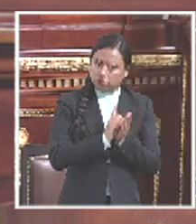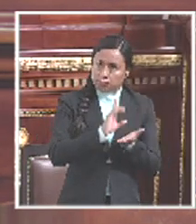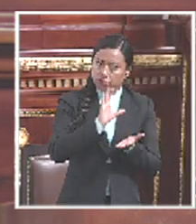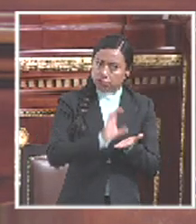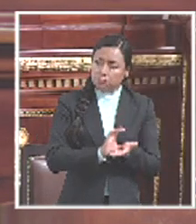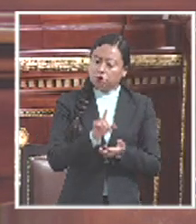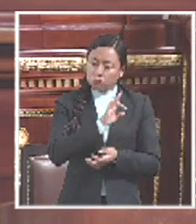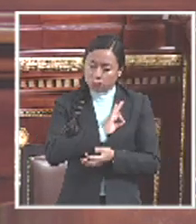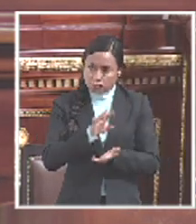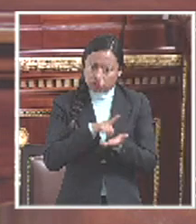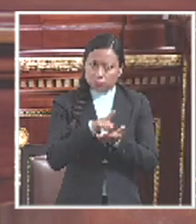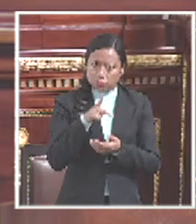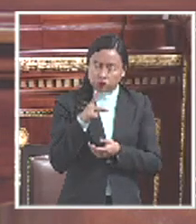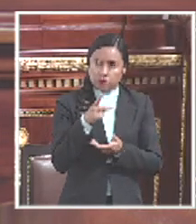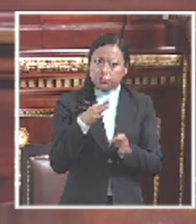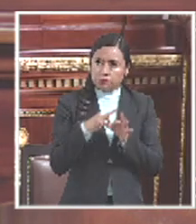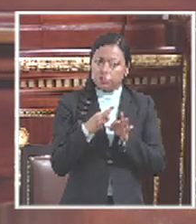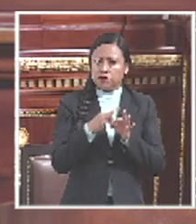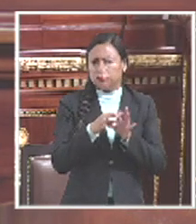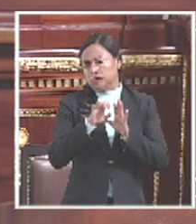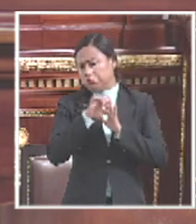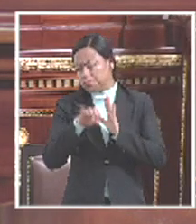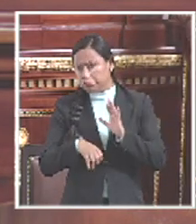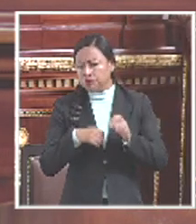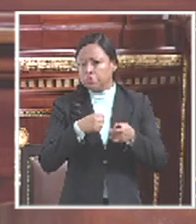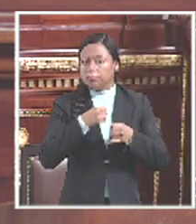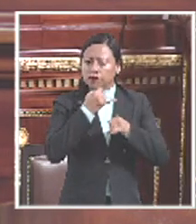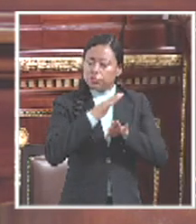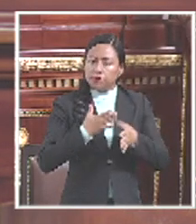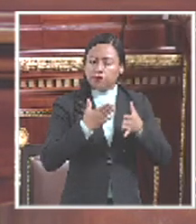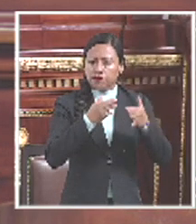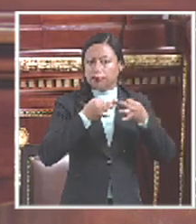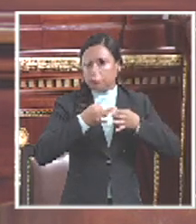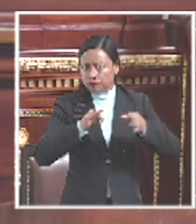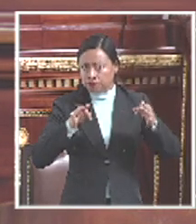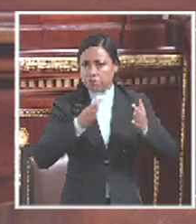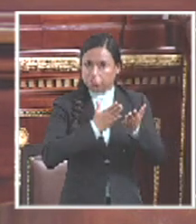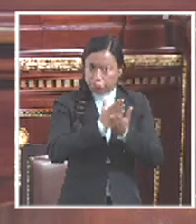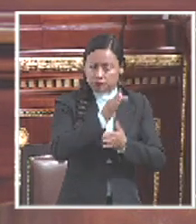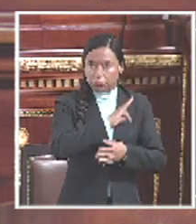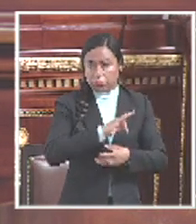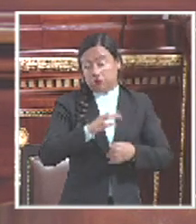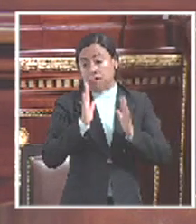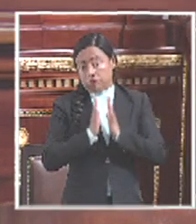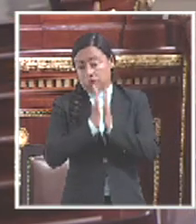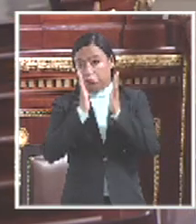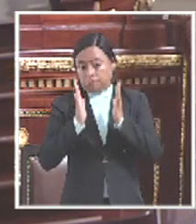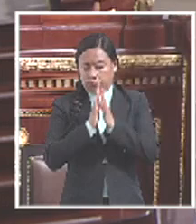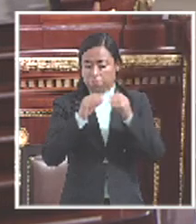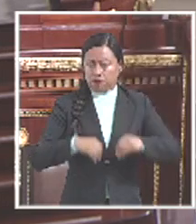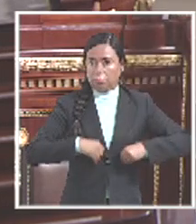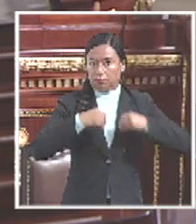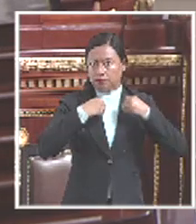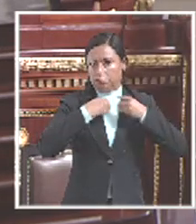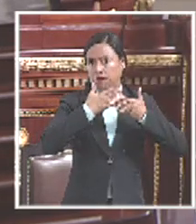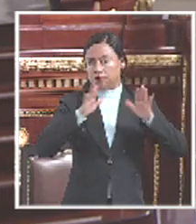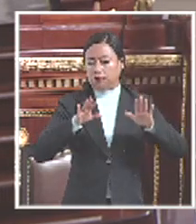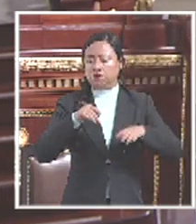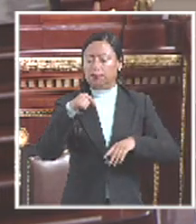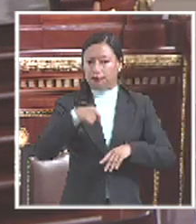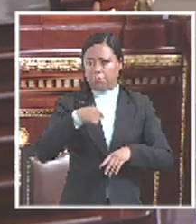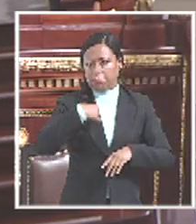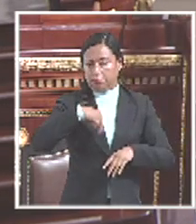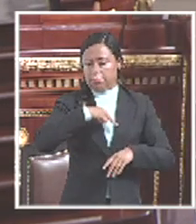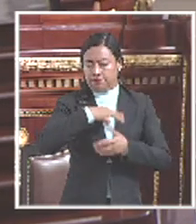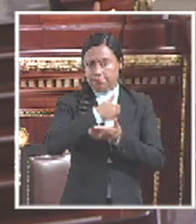derechos, como es el acceso a la información pública, y participen en la vida pública de nuestra ciudad. Por lo que exhortamos